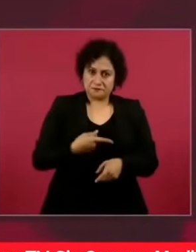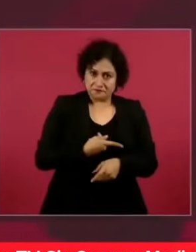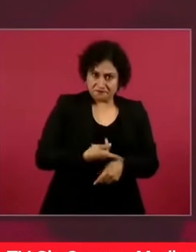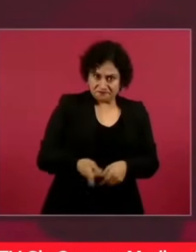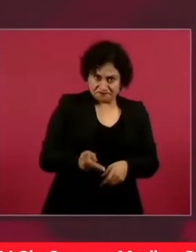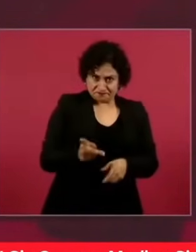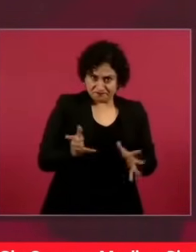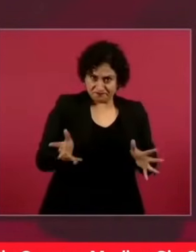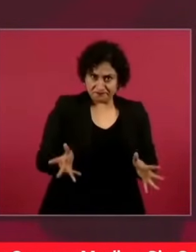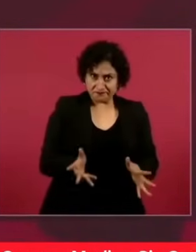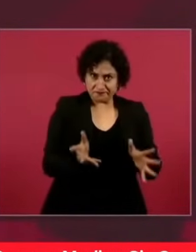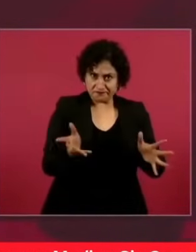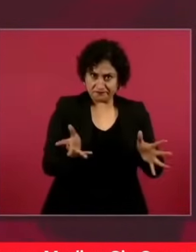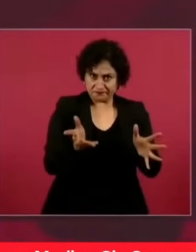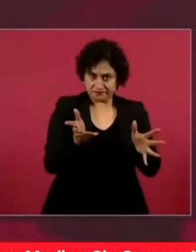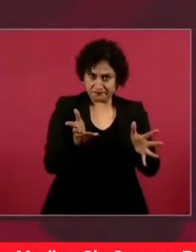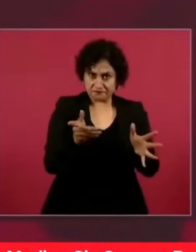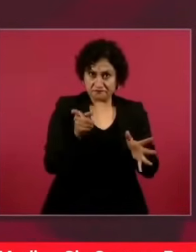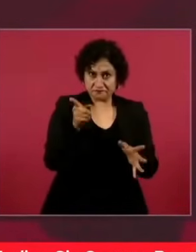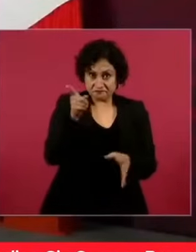lo que hicieron